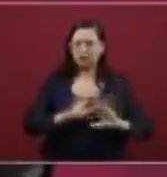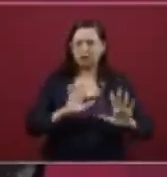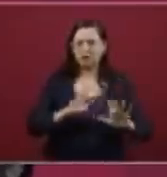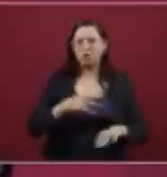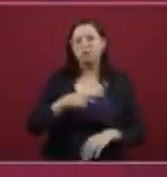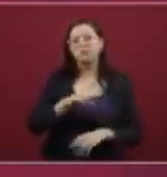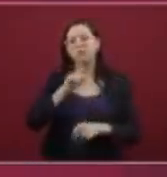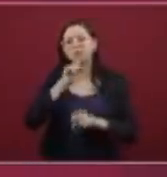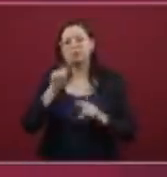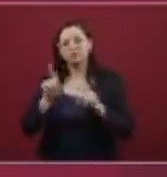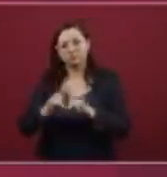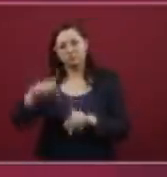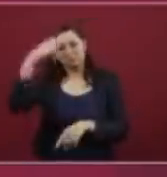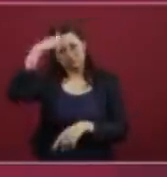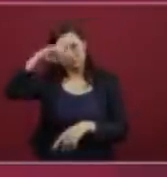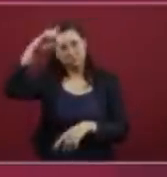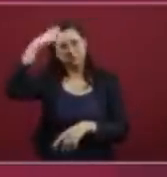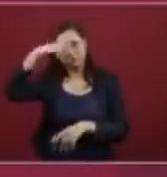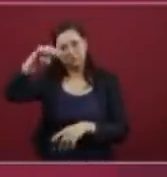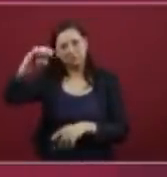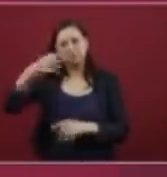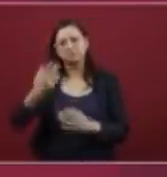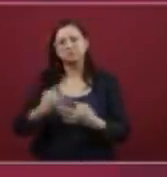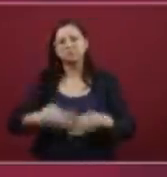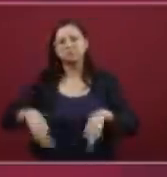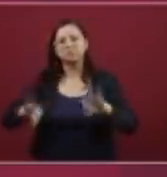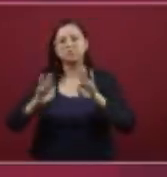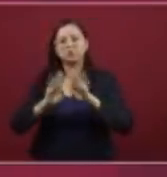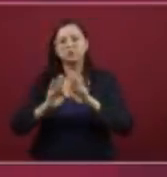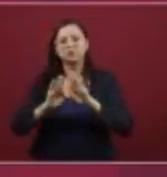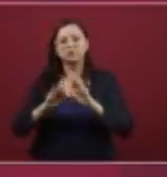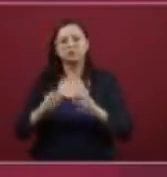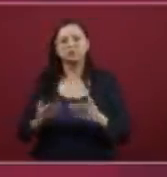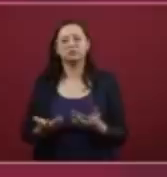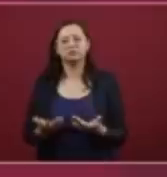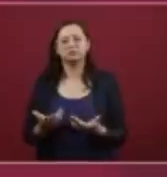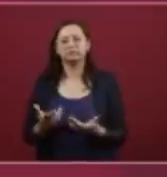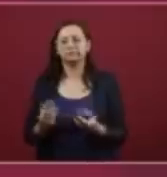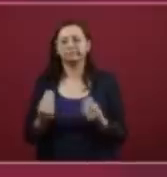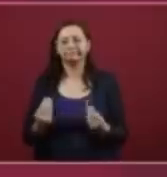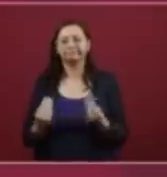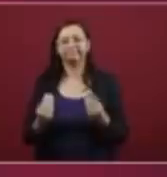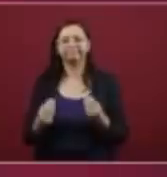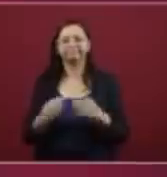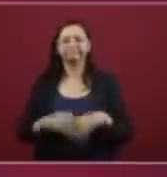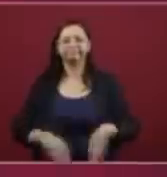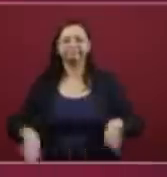importa mucho la experiencia, nos importa bastante